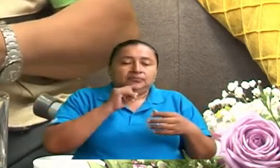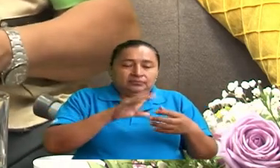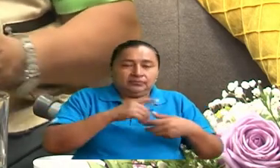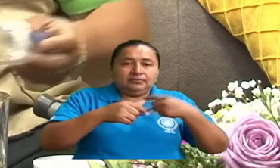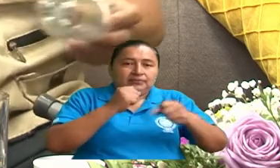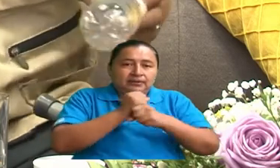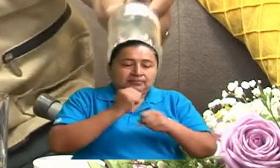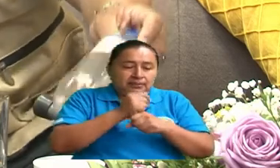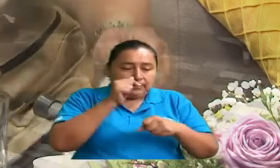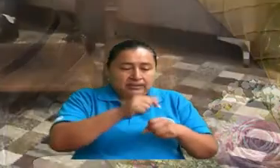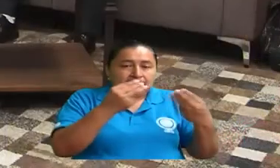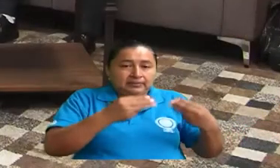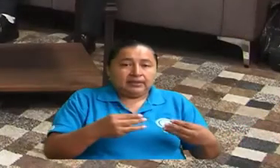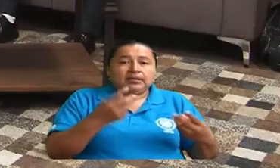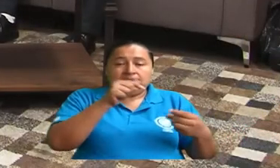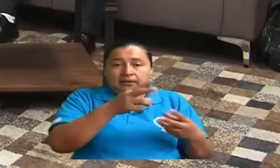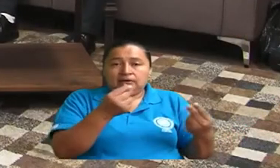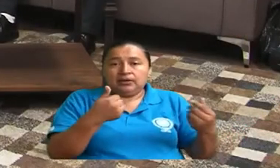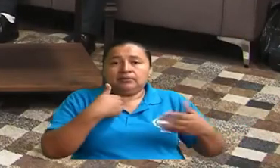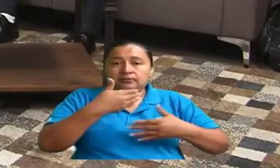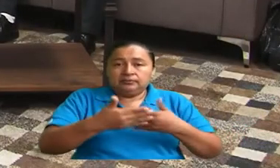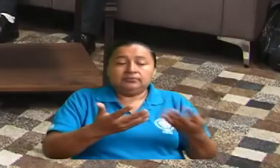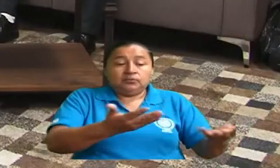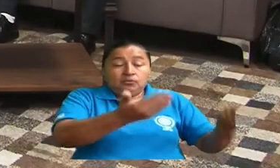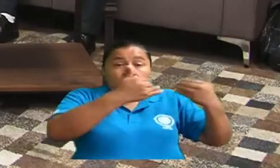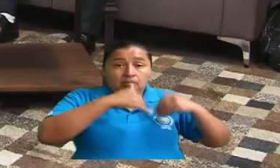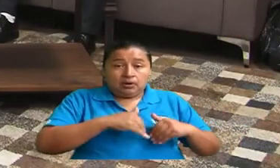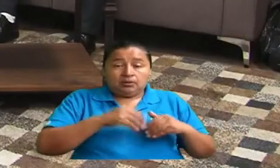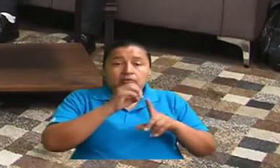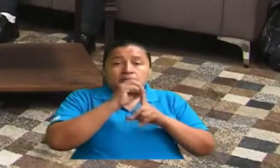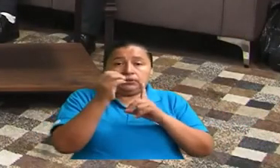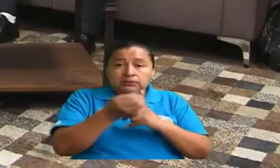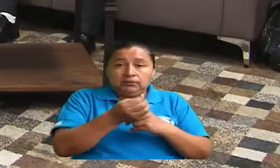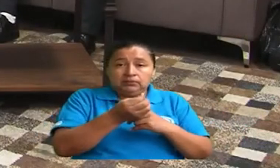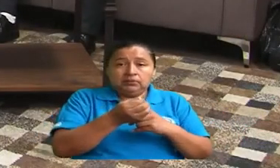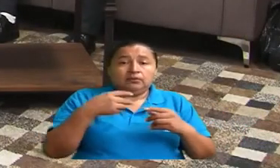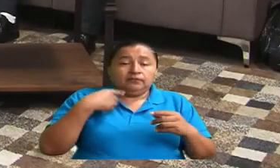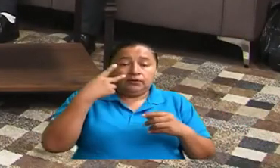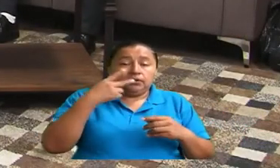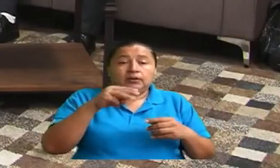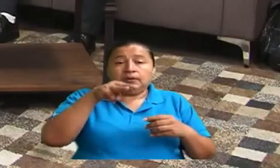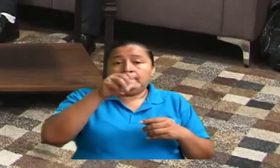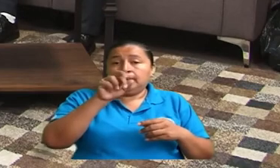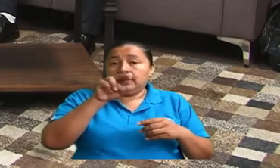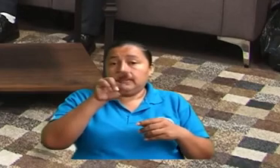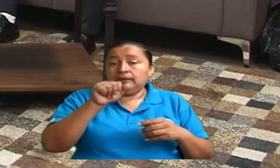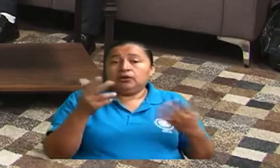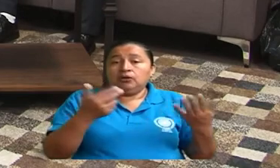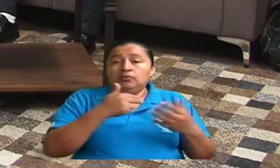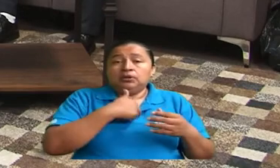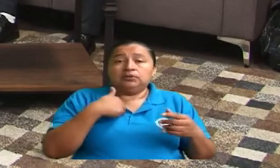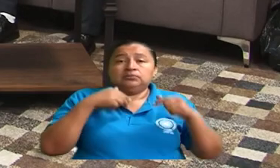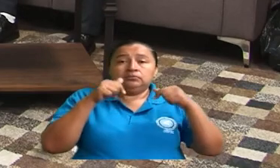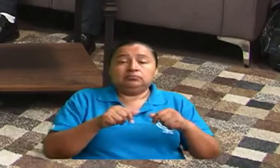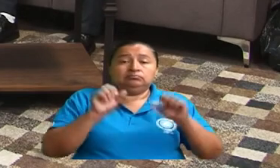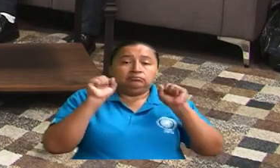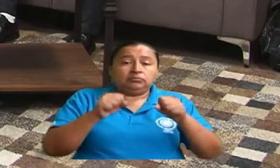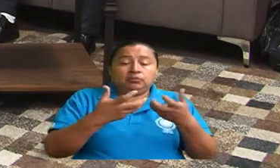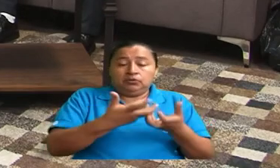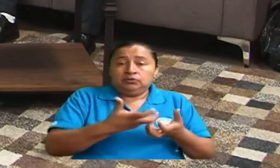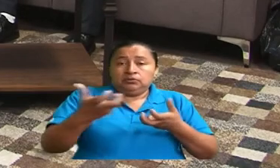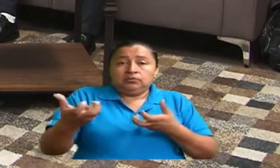el material, ¿verdad? Ahí están los reales. Entonces, ¿cómo ahora organizamos? Estamos viendo con el Marena cómo podemos